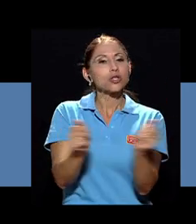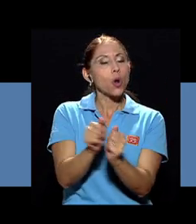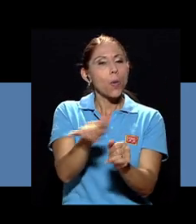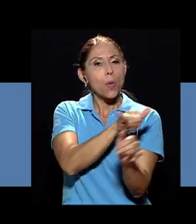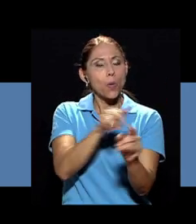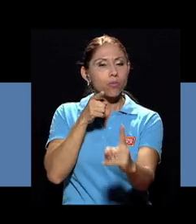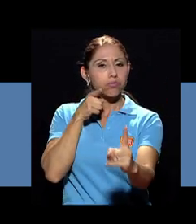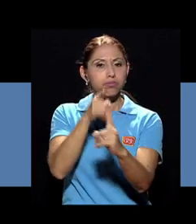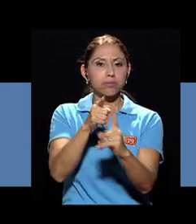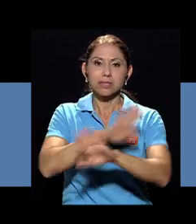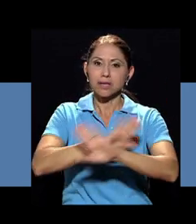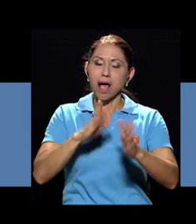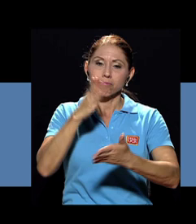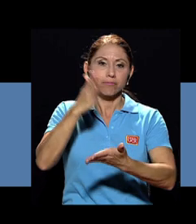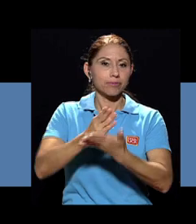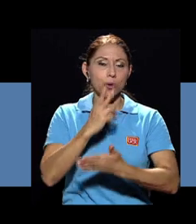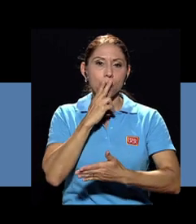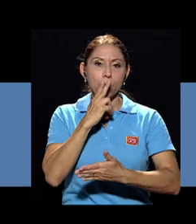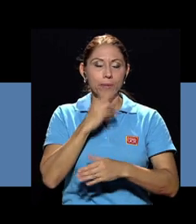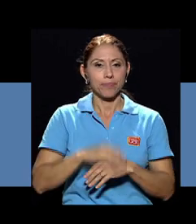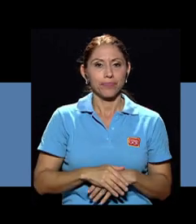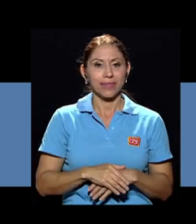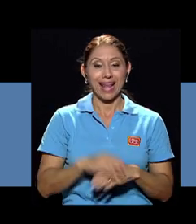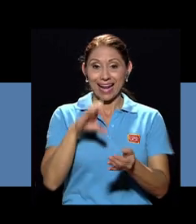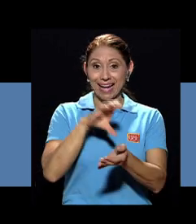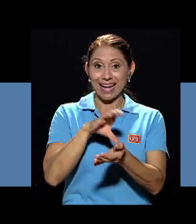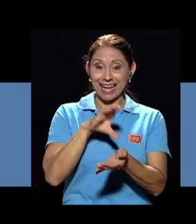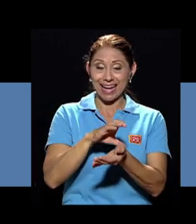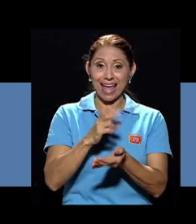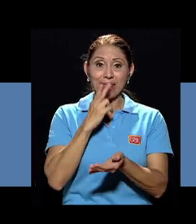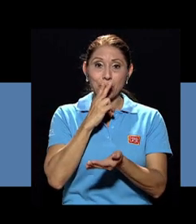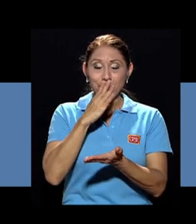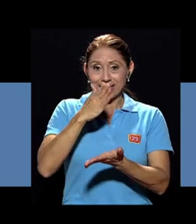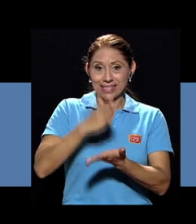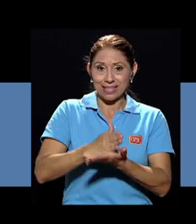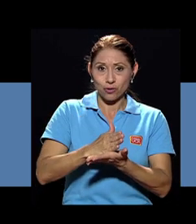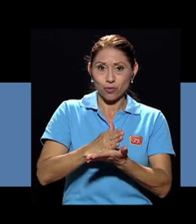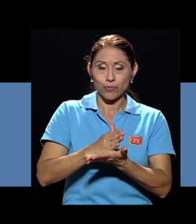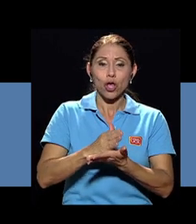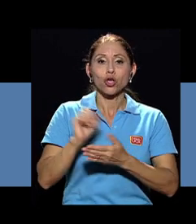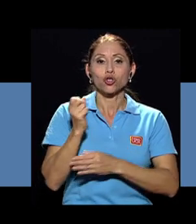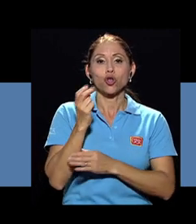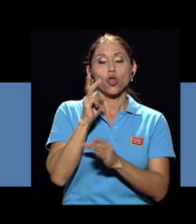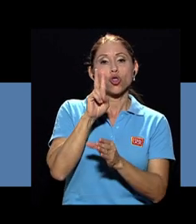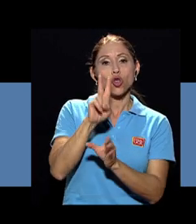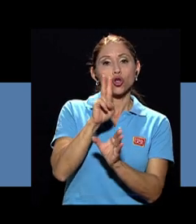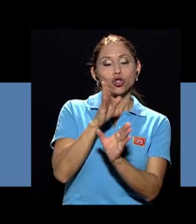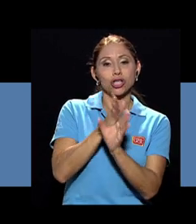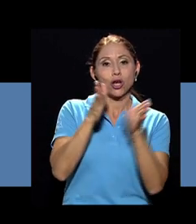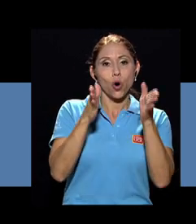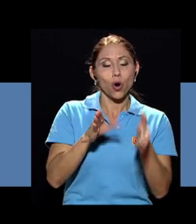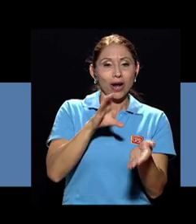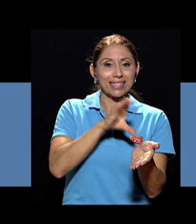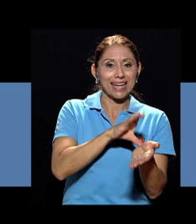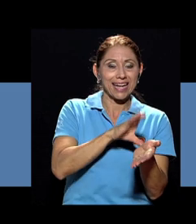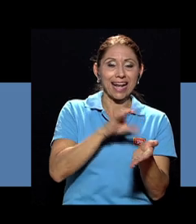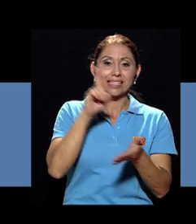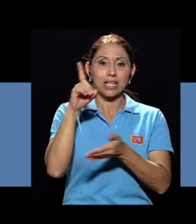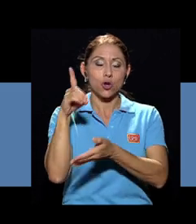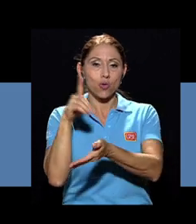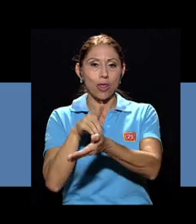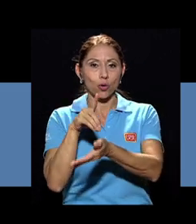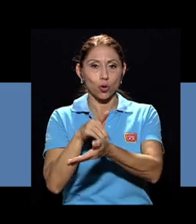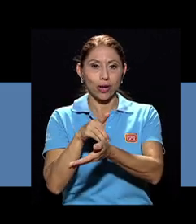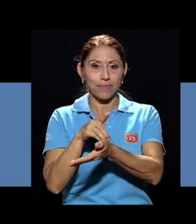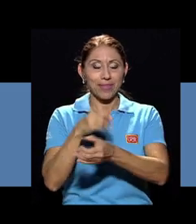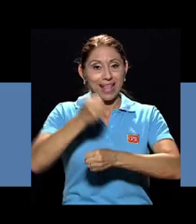común, que es cesar el consumo de tabaco. La clínica de cesación la impartimos dos psicólogas clínicas y una doctora.